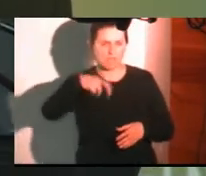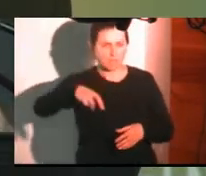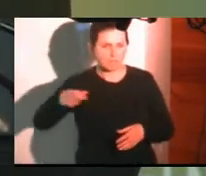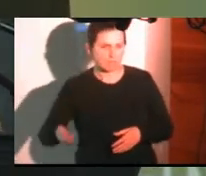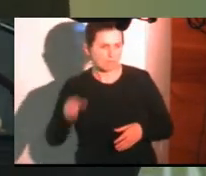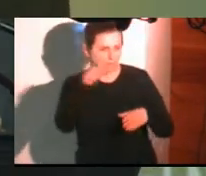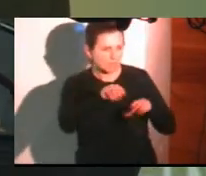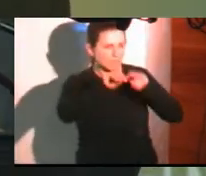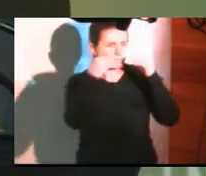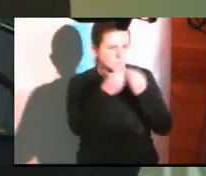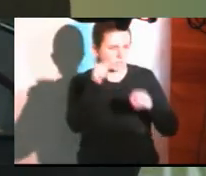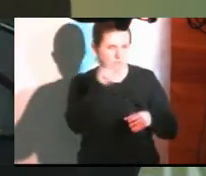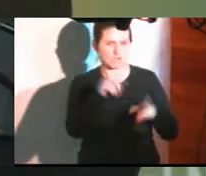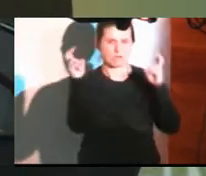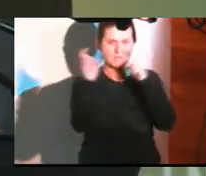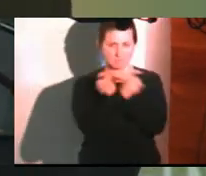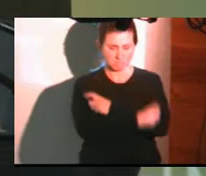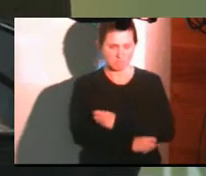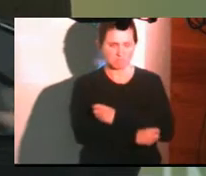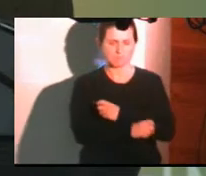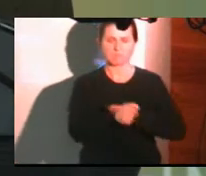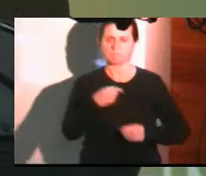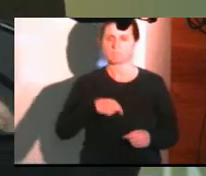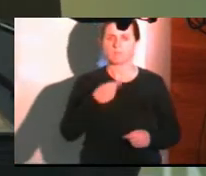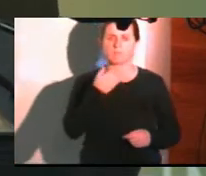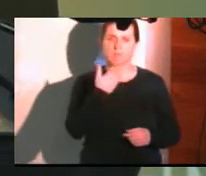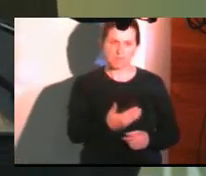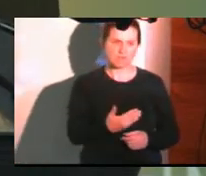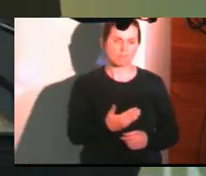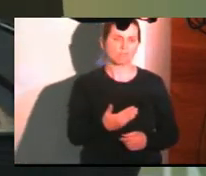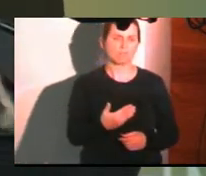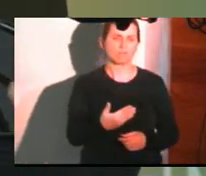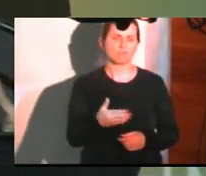agradezco el desafío de todos. Está